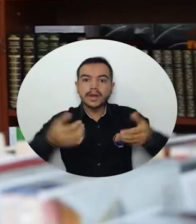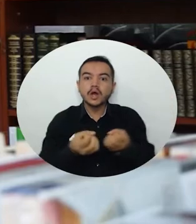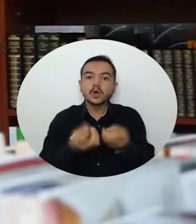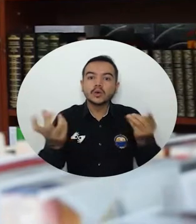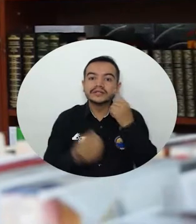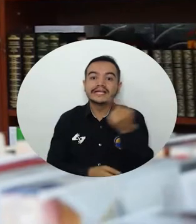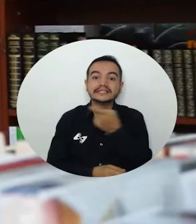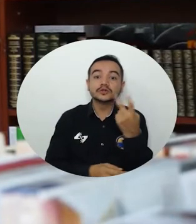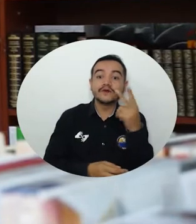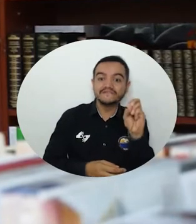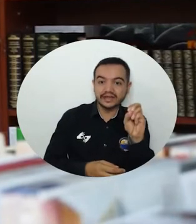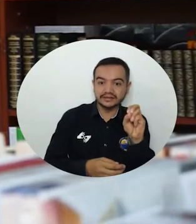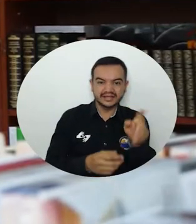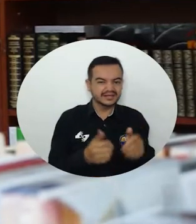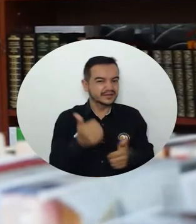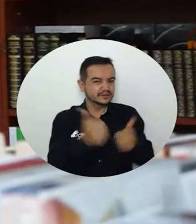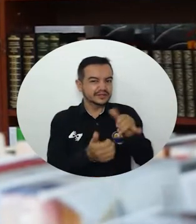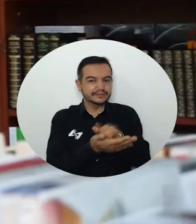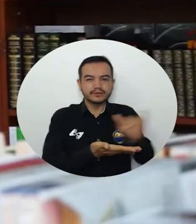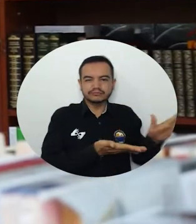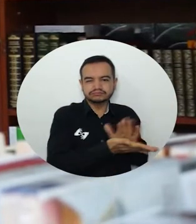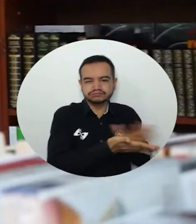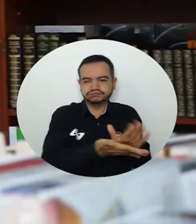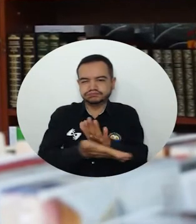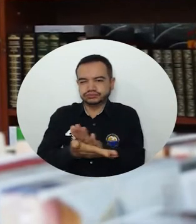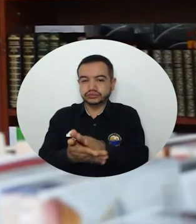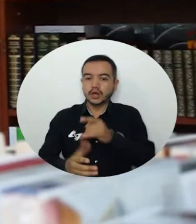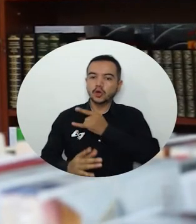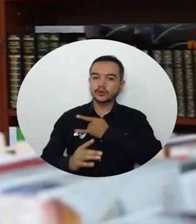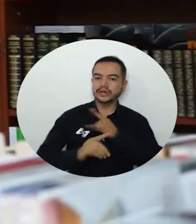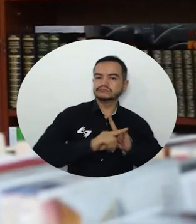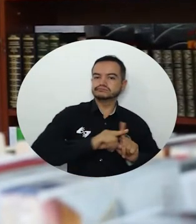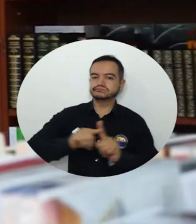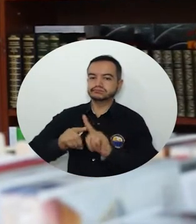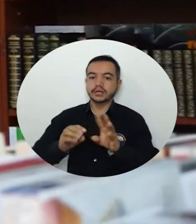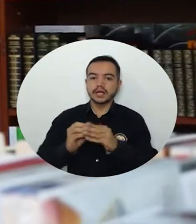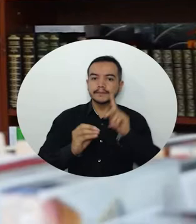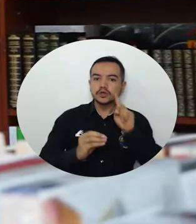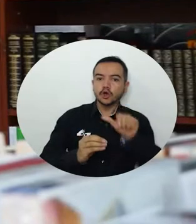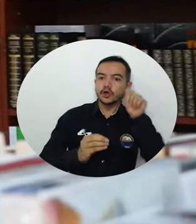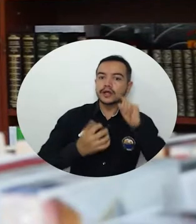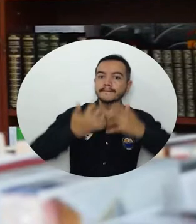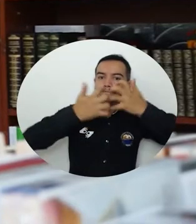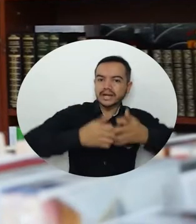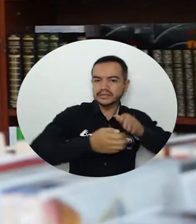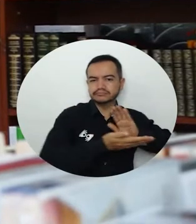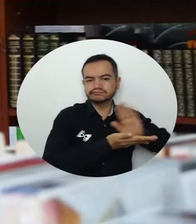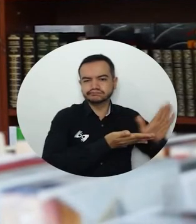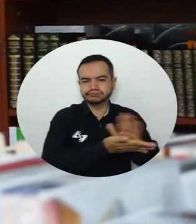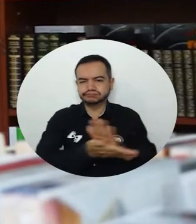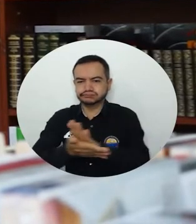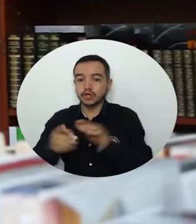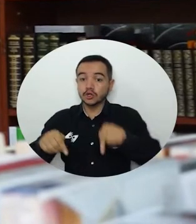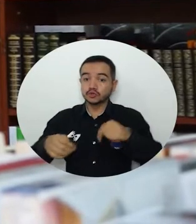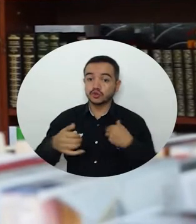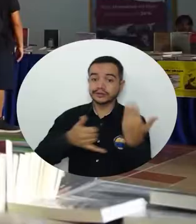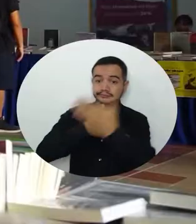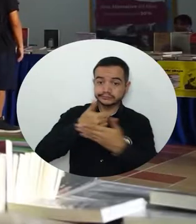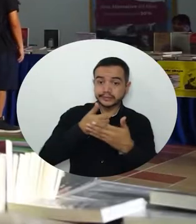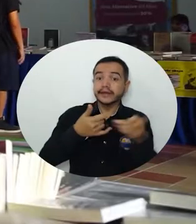de todo el mundo, entre editoriales universitarias, reconocidas librerías nacionales e internacionales, entre otras